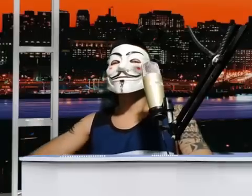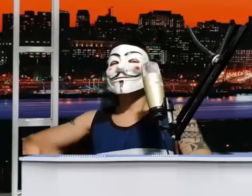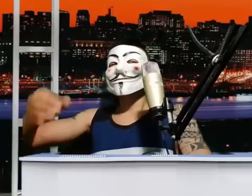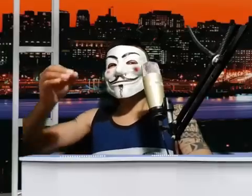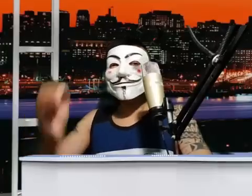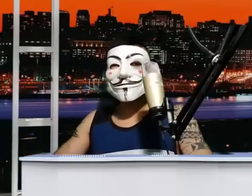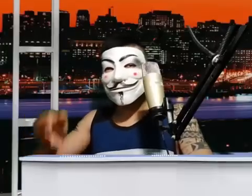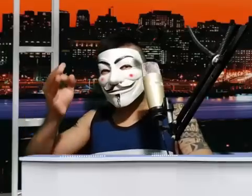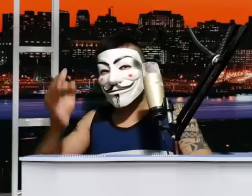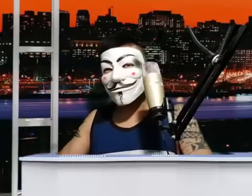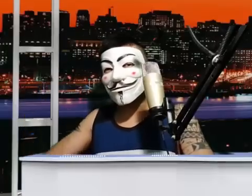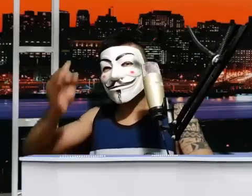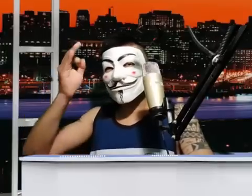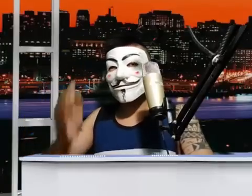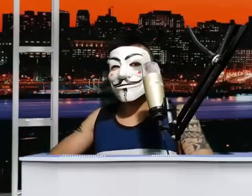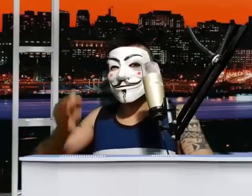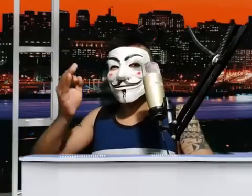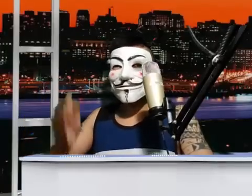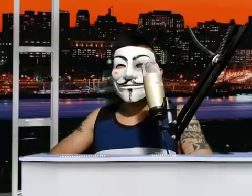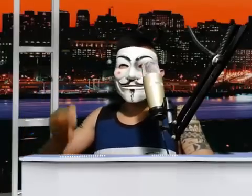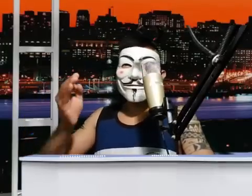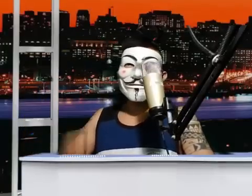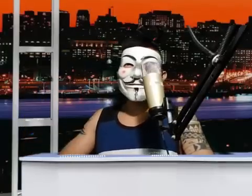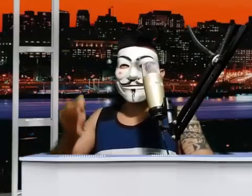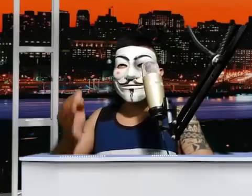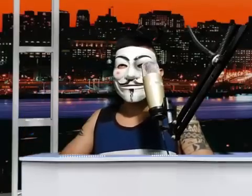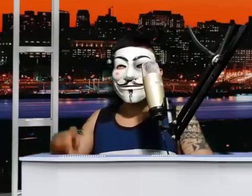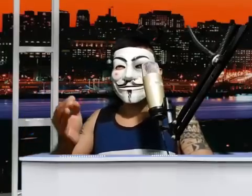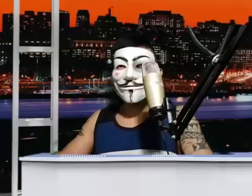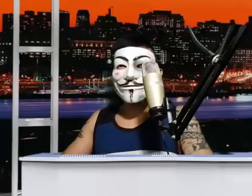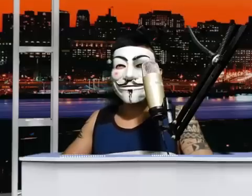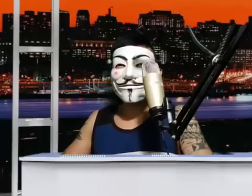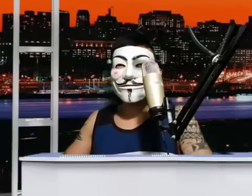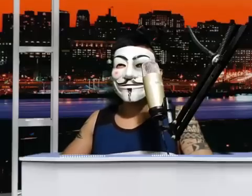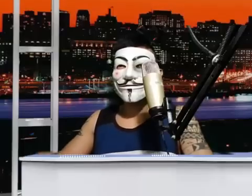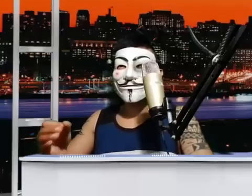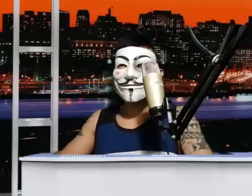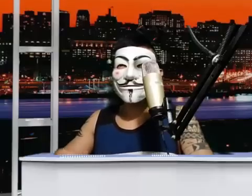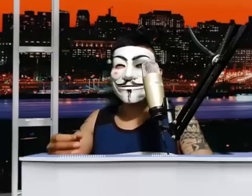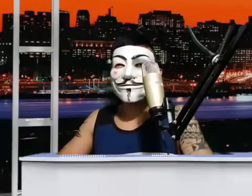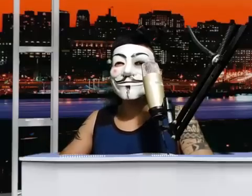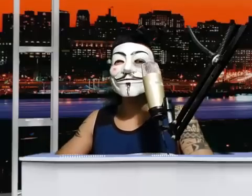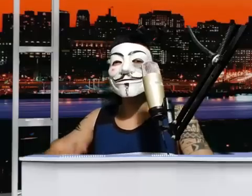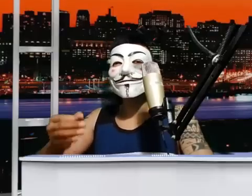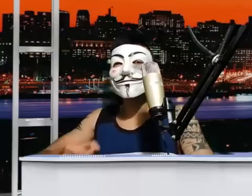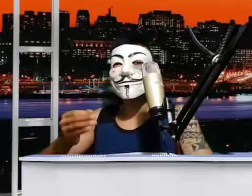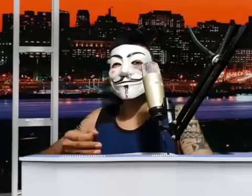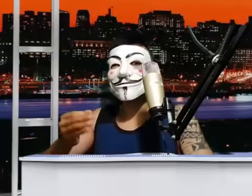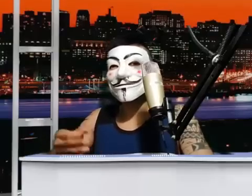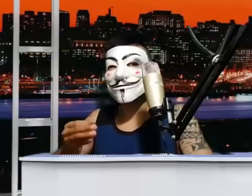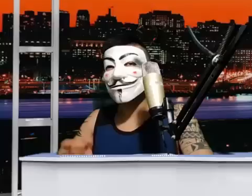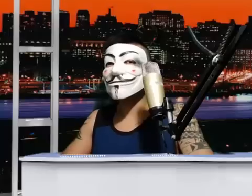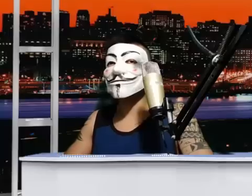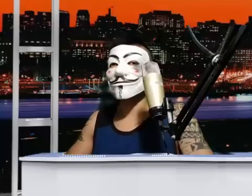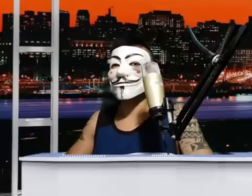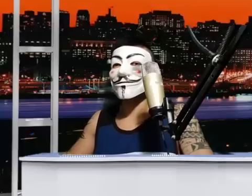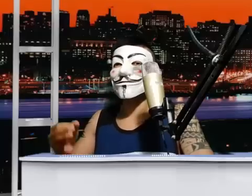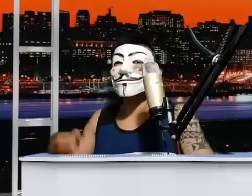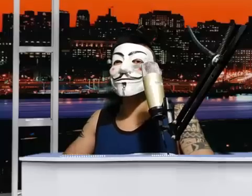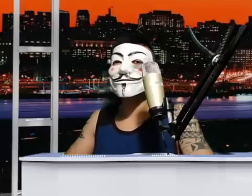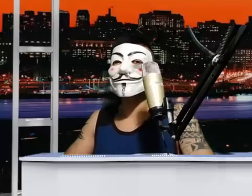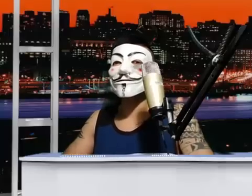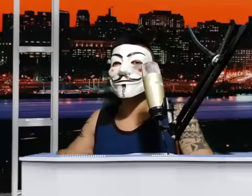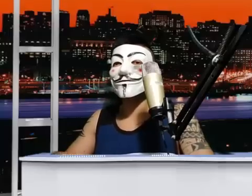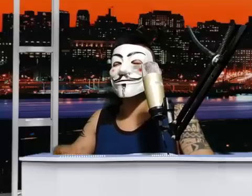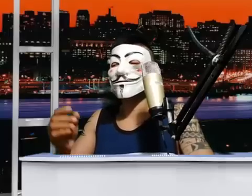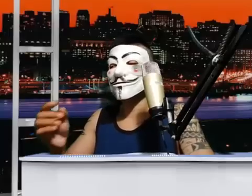tonterías. Y es que escuchen las tonterías que salieron a decir estos majes. Y es que según estos tragamonas,